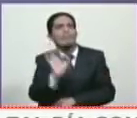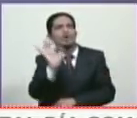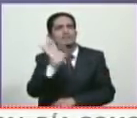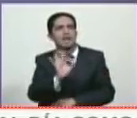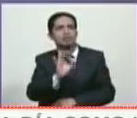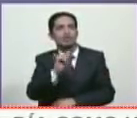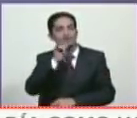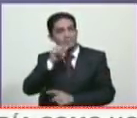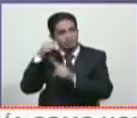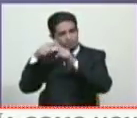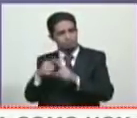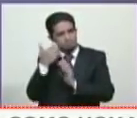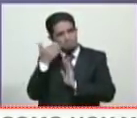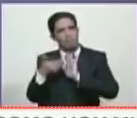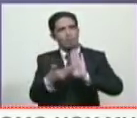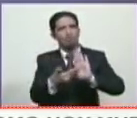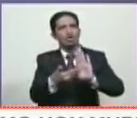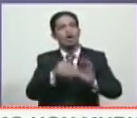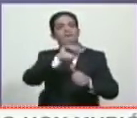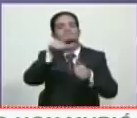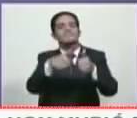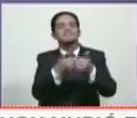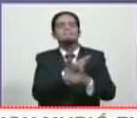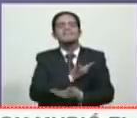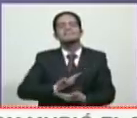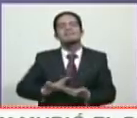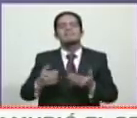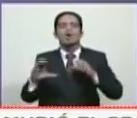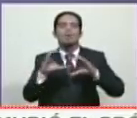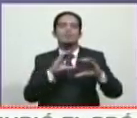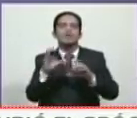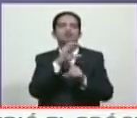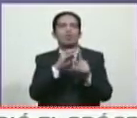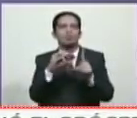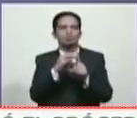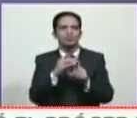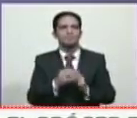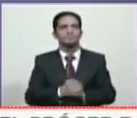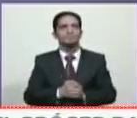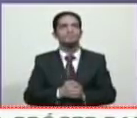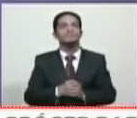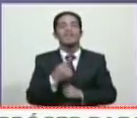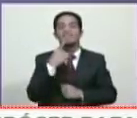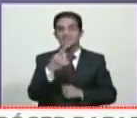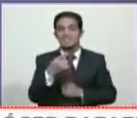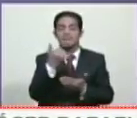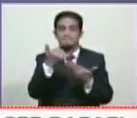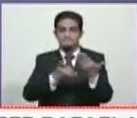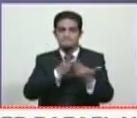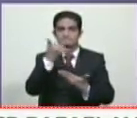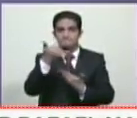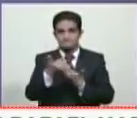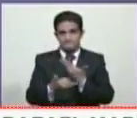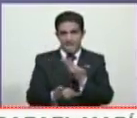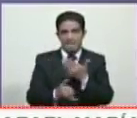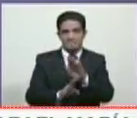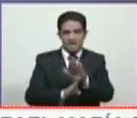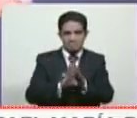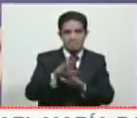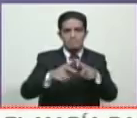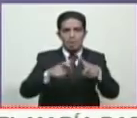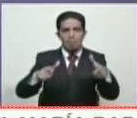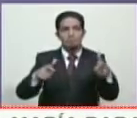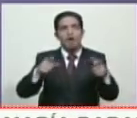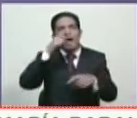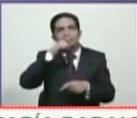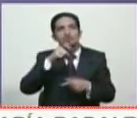el vicepresidente de Comunicación y Cultura, Jorge Rodríguez. Ha dicho que el plan de recuperación, crecimiento y prosperidad económica forma